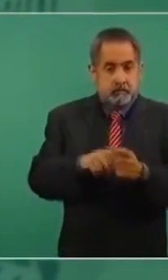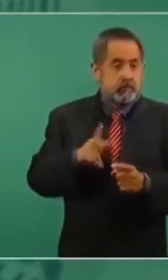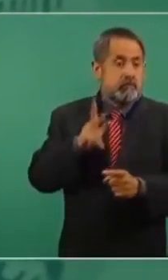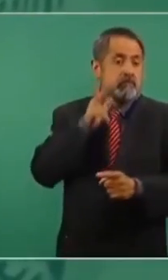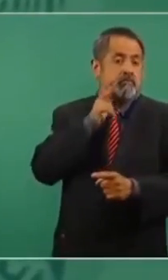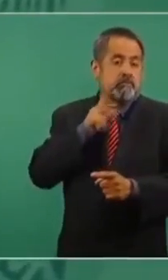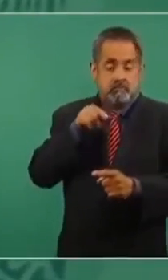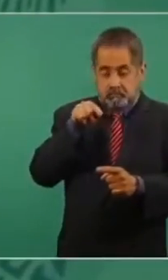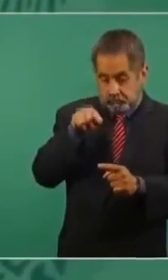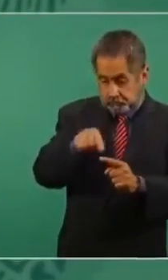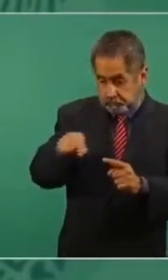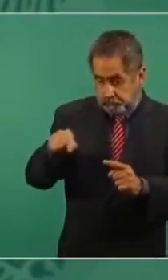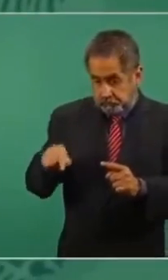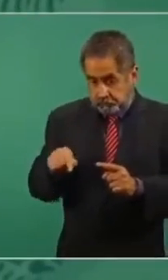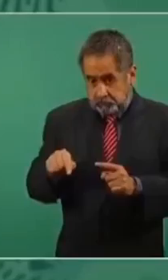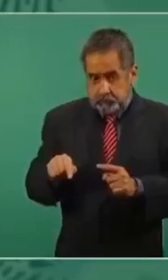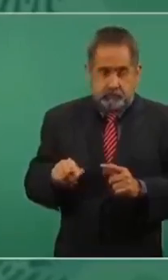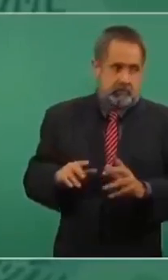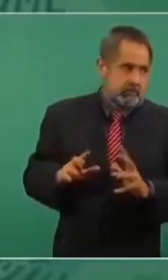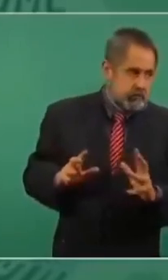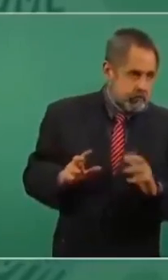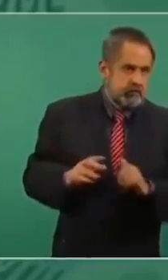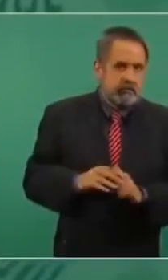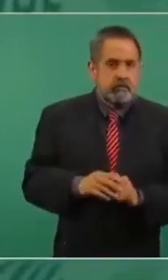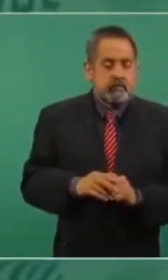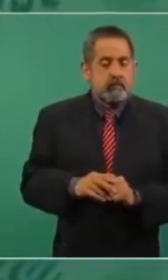petróleo y estamos